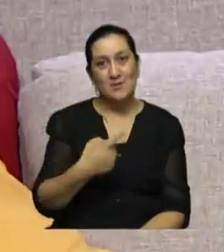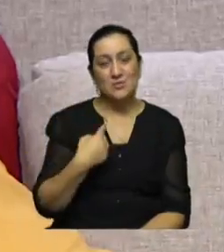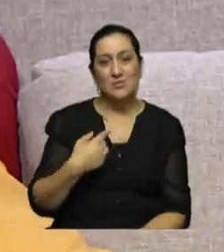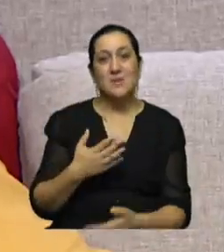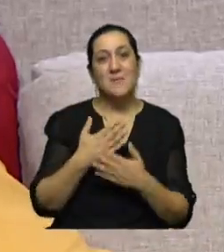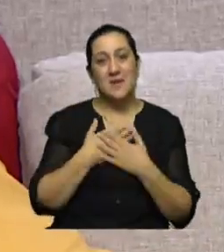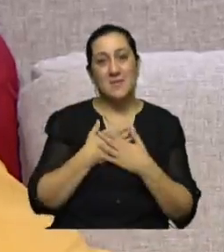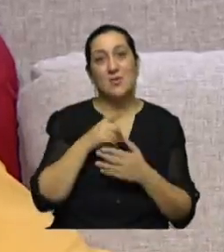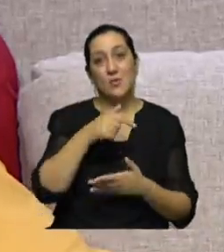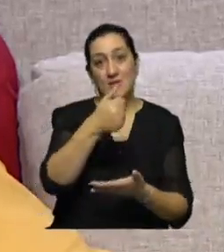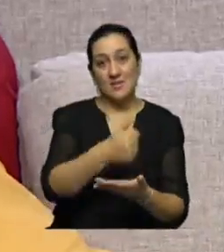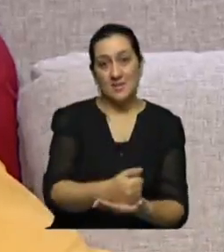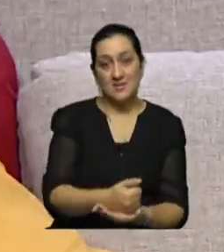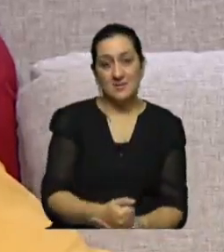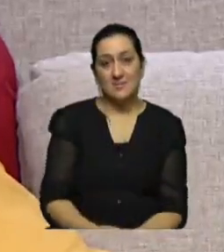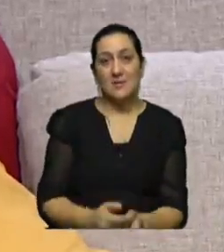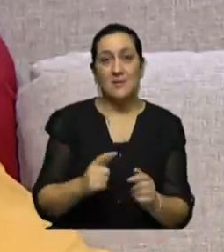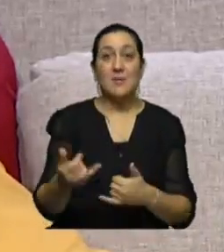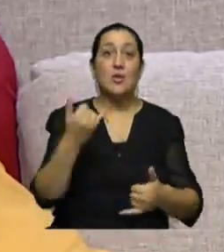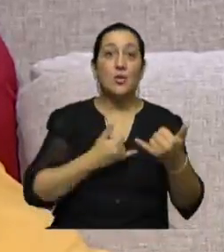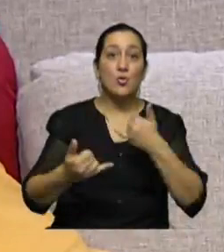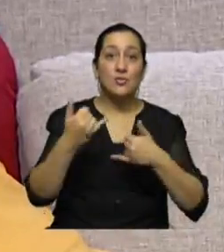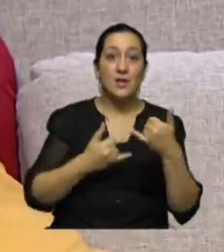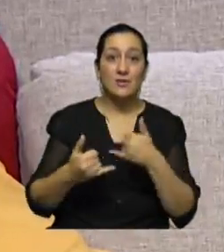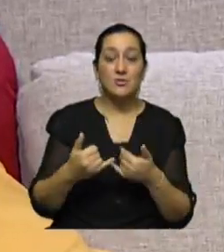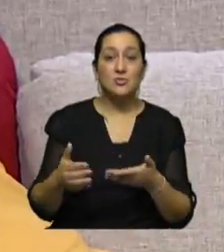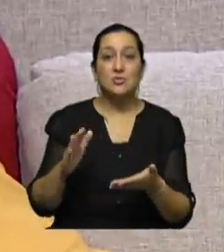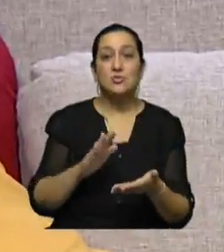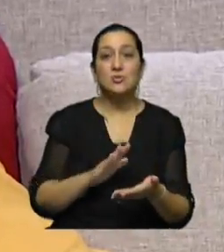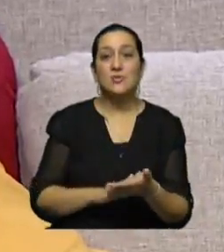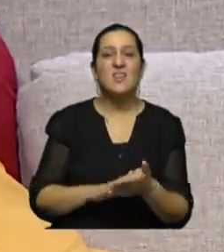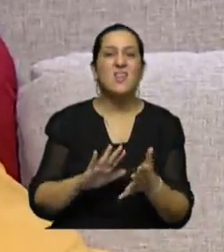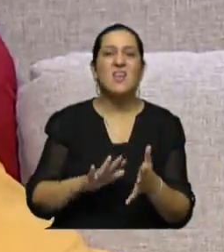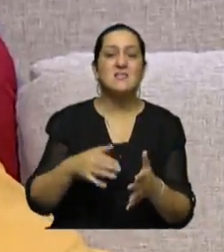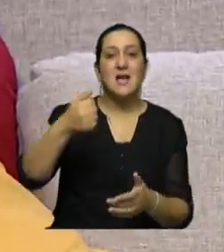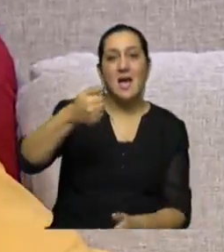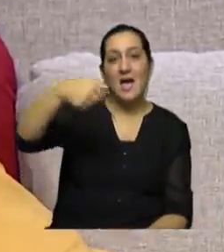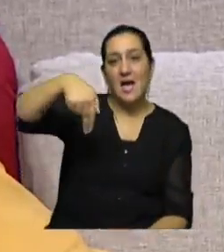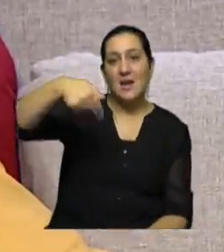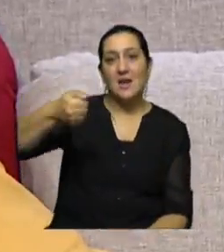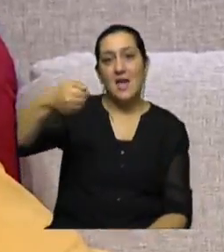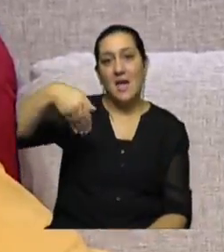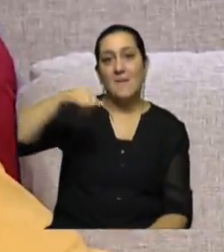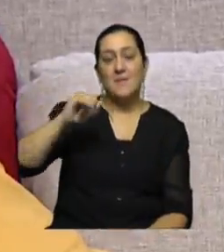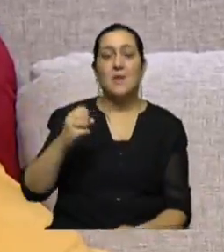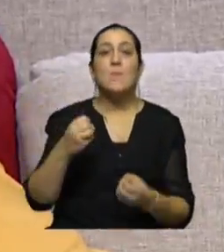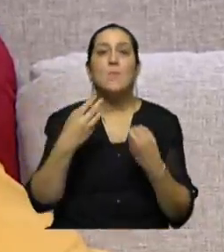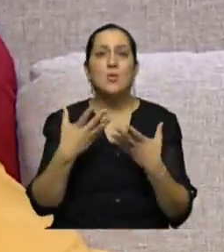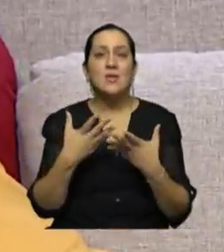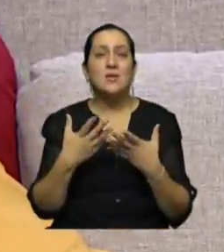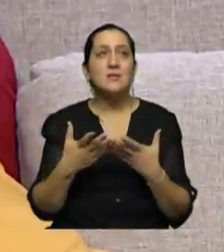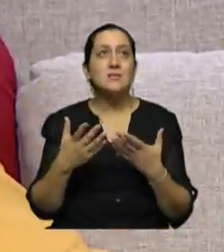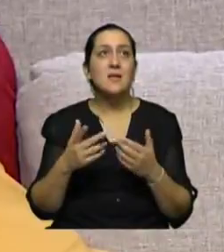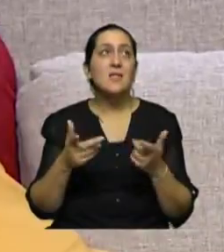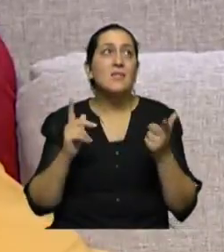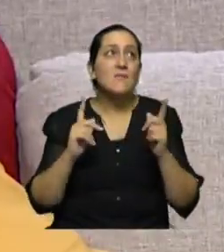para mí que estés aquí hoy. Y contanos, por favor, de qué se trata Anami. ¿Por qué es bailar con el dolor? ¿Por qué es un